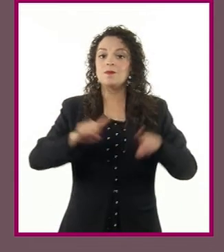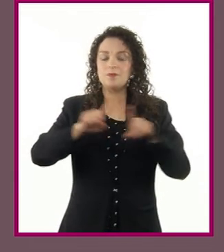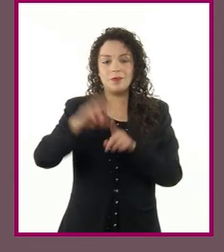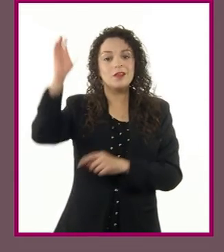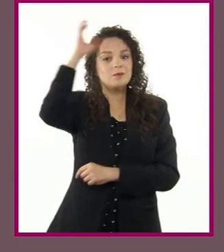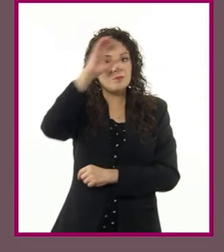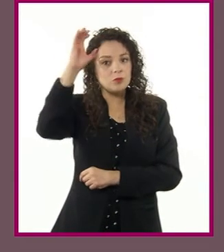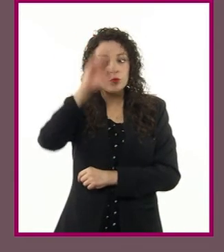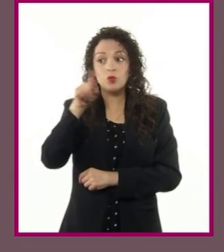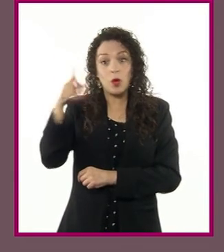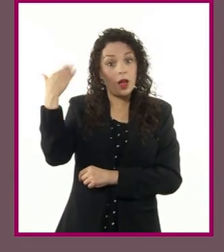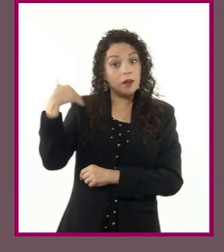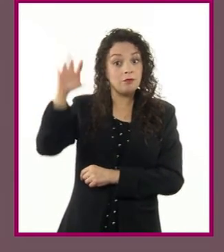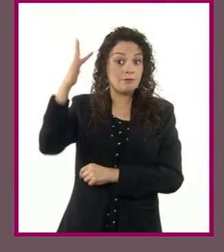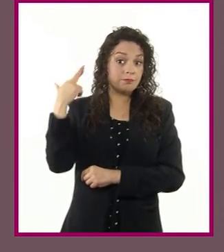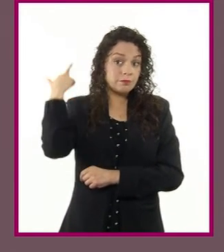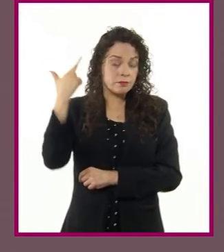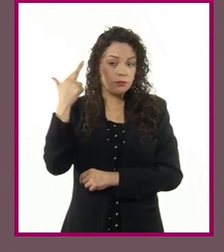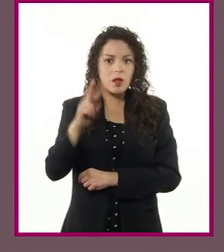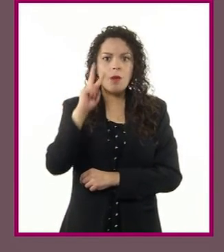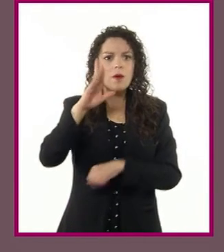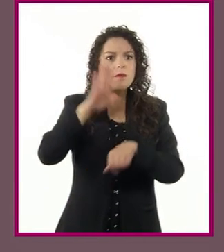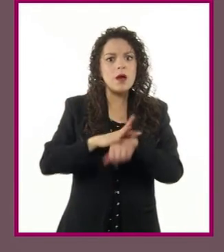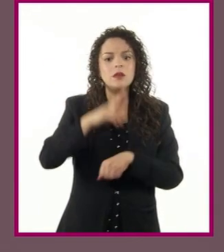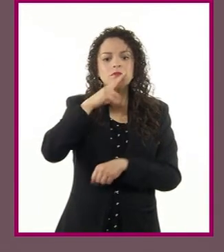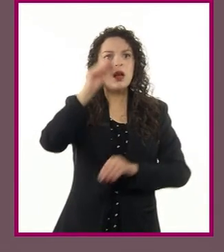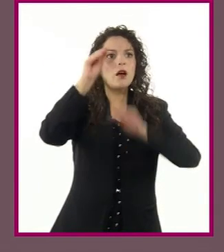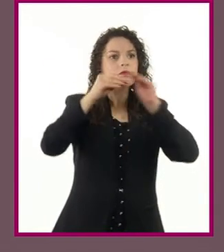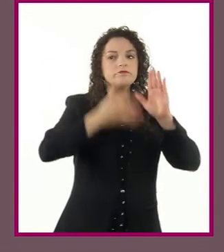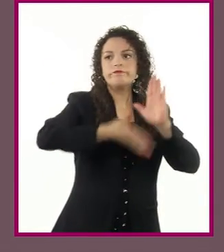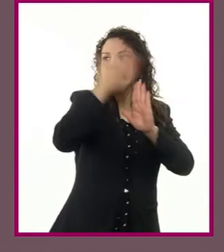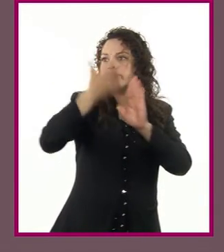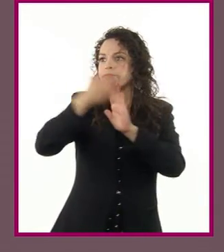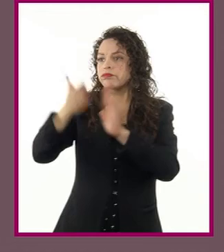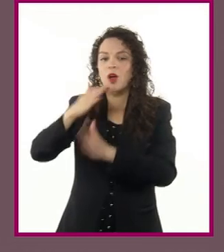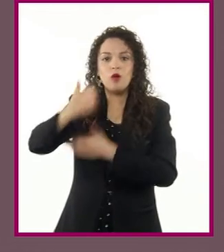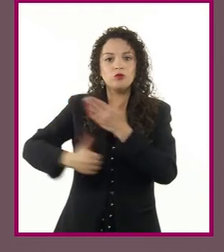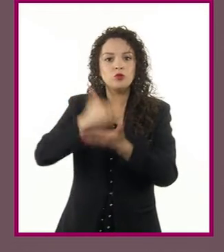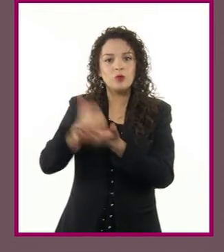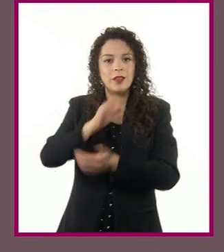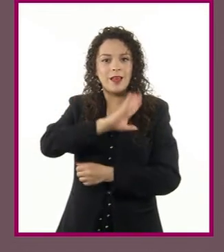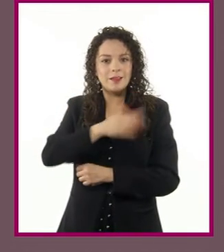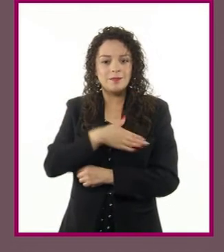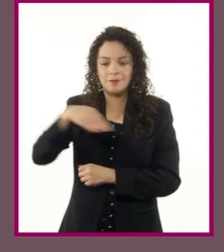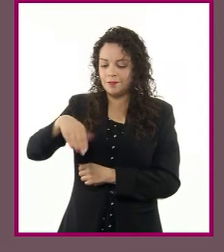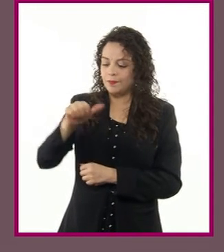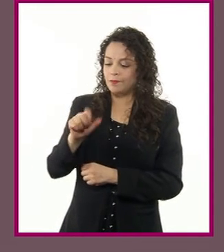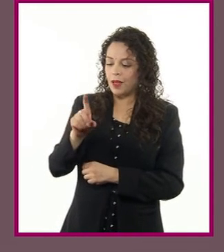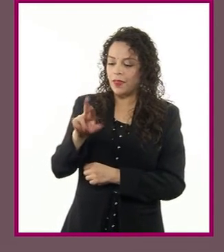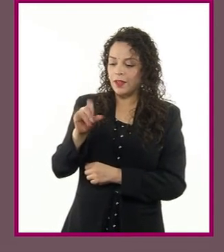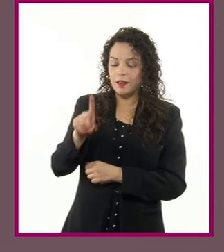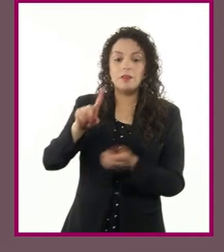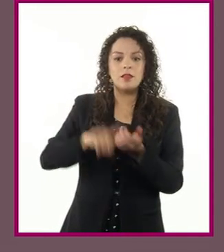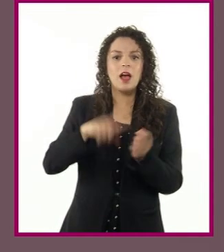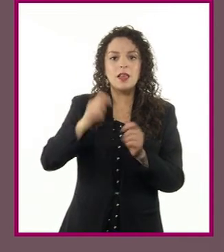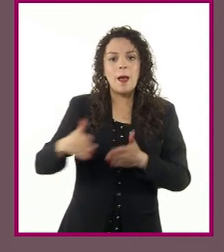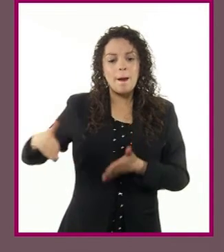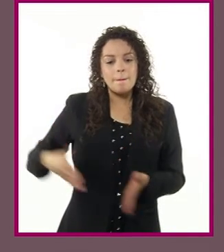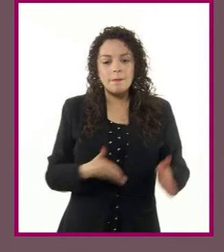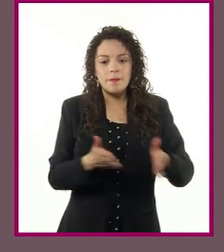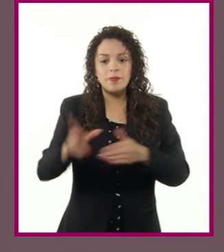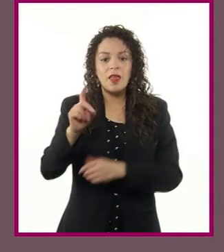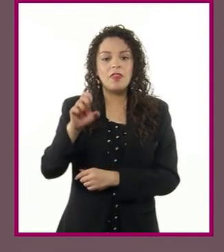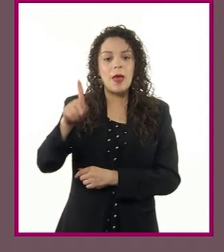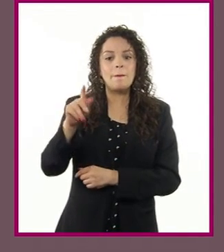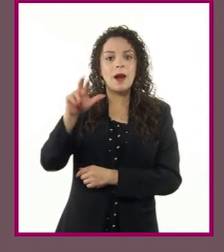reinado se pudo observar la mejora urbanística de Madrid, al crearse el Paseo del Prado, donde se hallan la Fuente